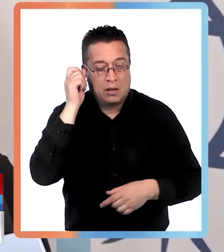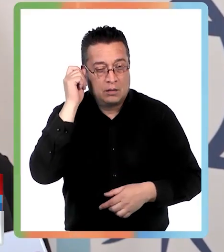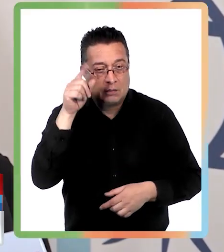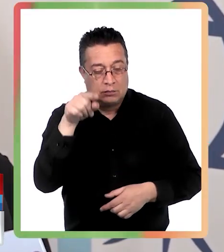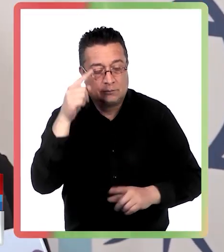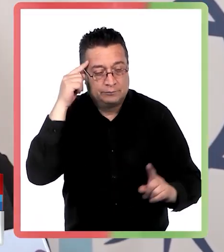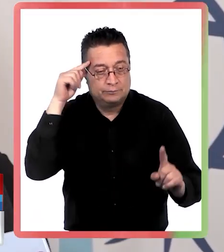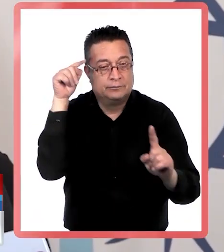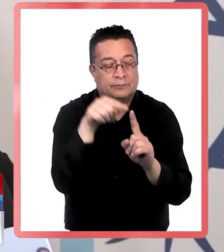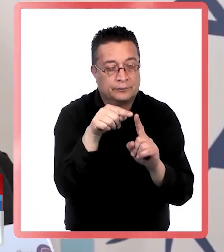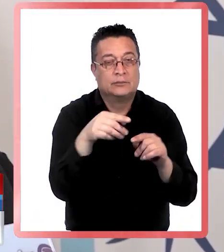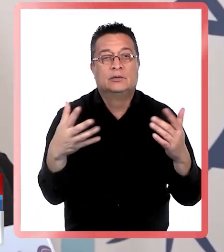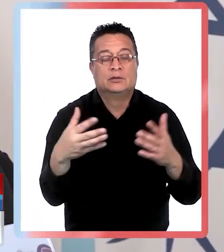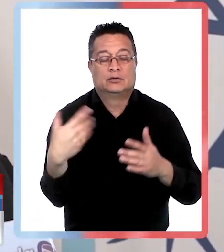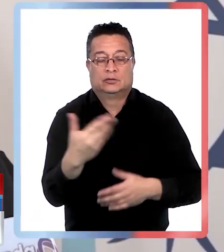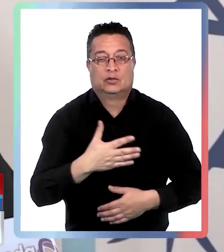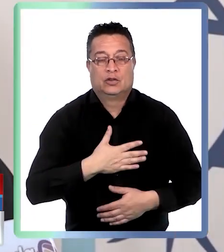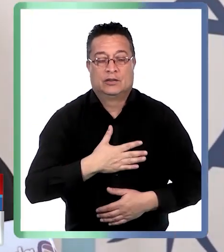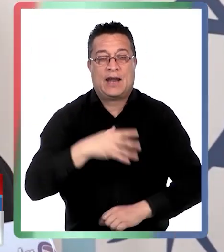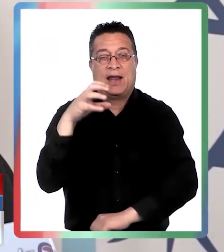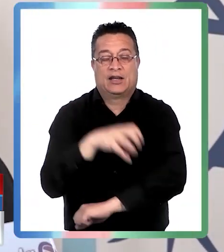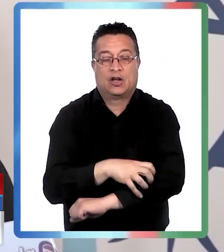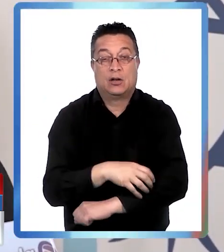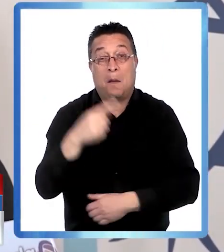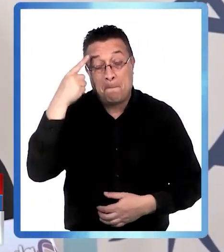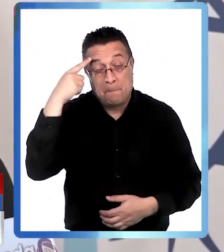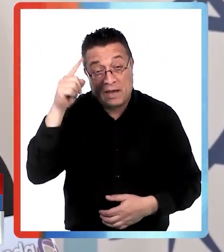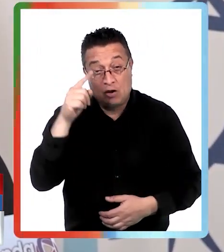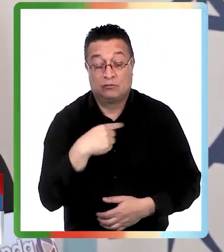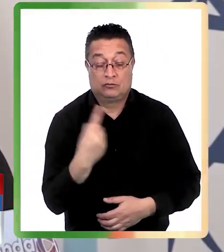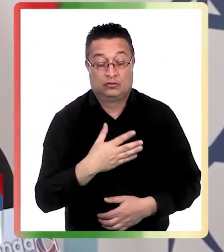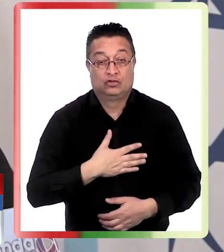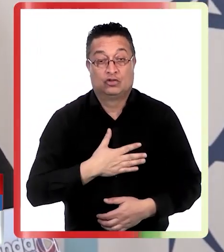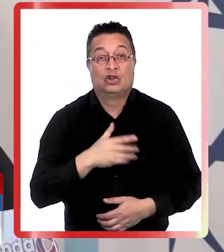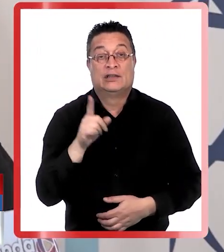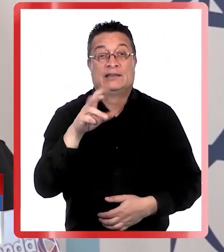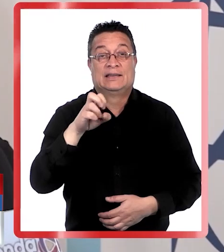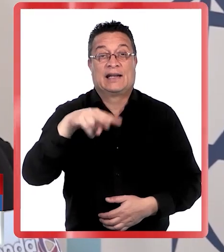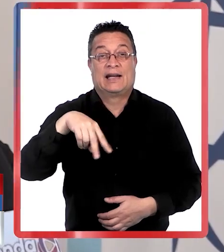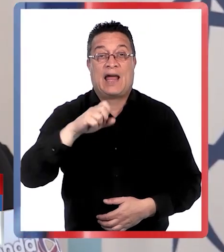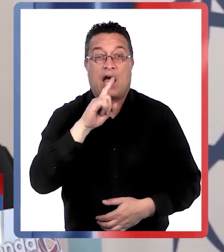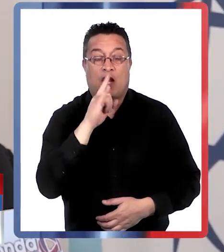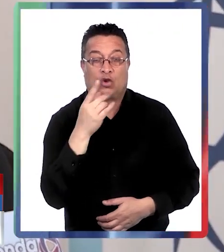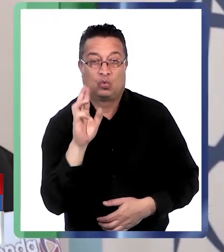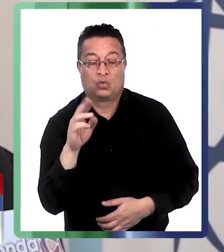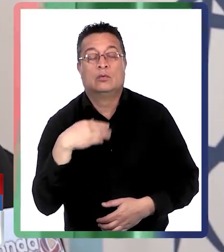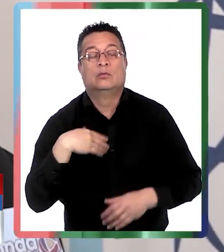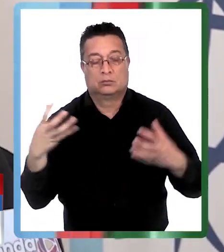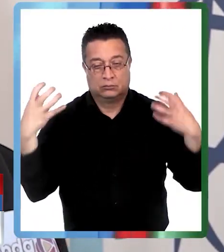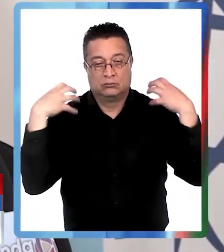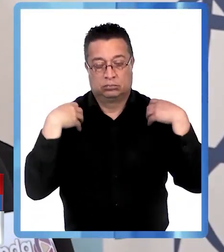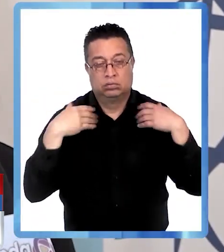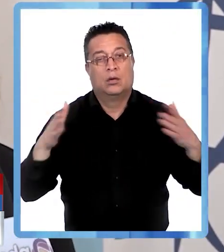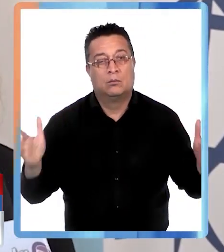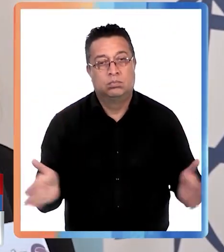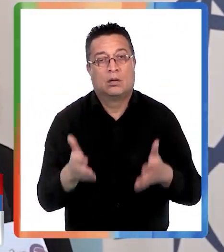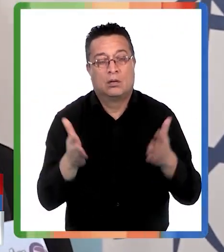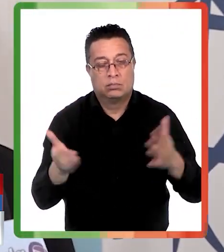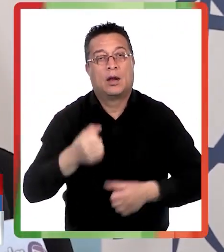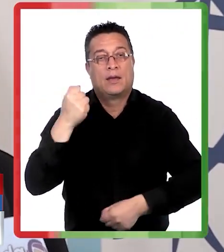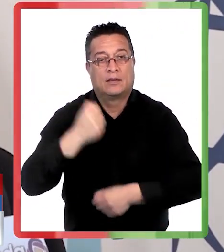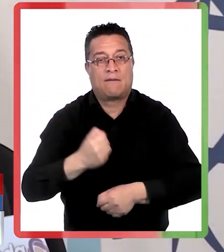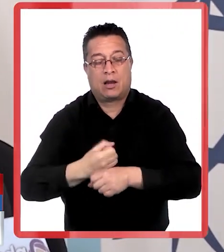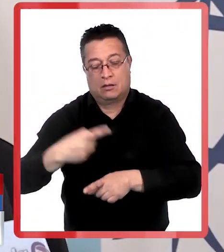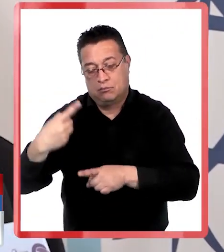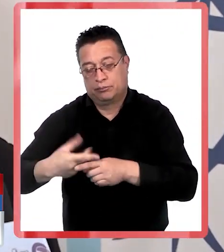como destino de de nuestra región sin embargo nosotros como catur nos vamos a hacer cargo de levantarlo de hacer que se trabaje de manera